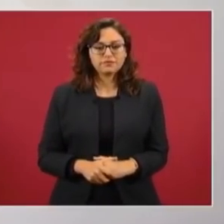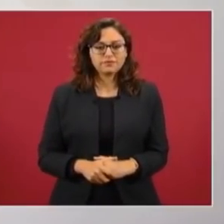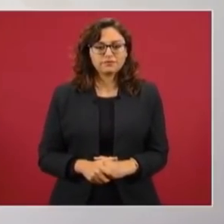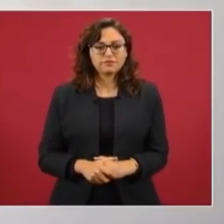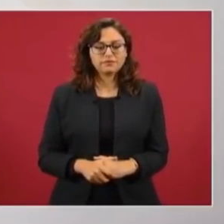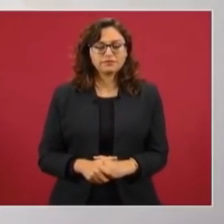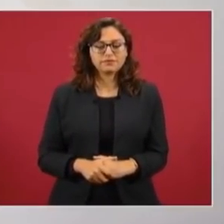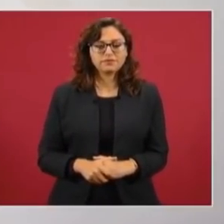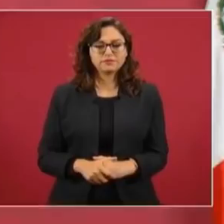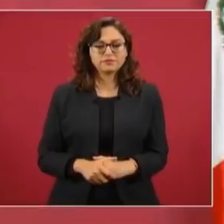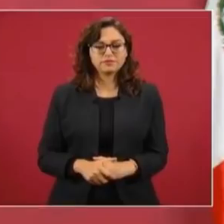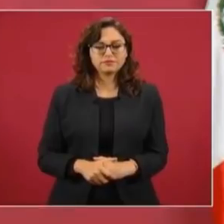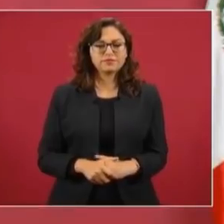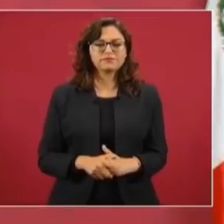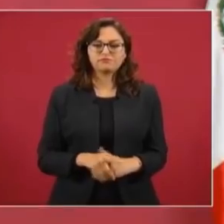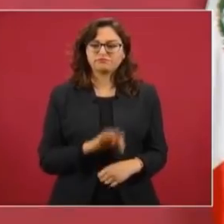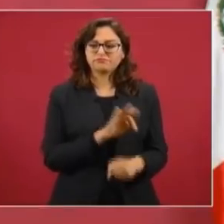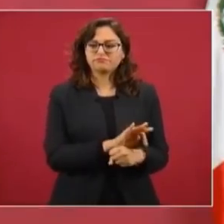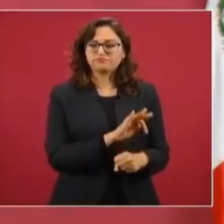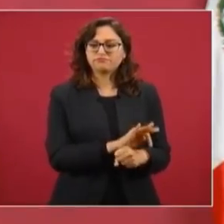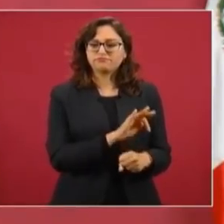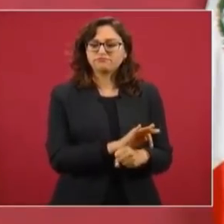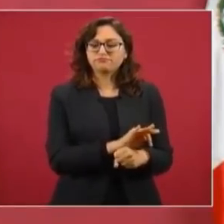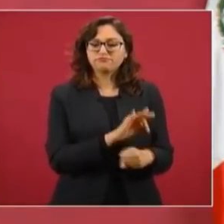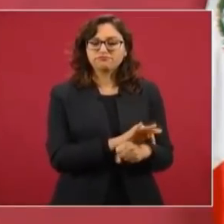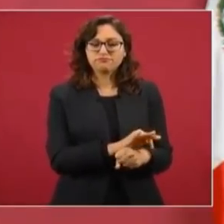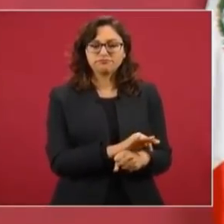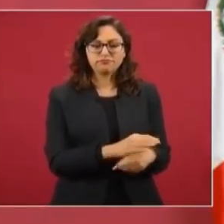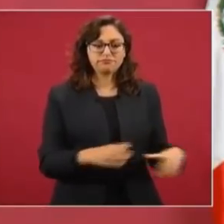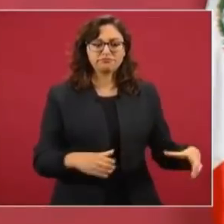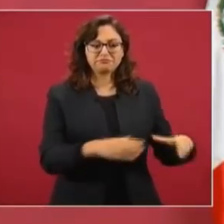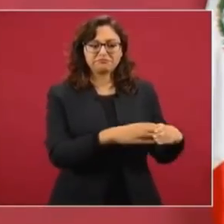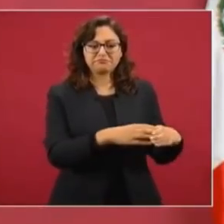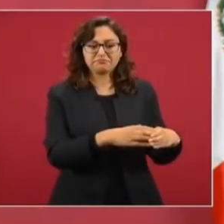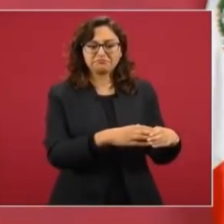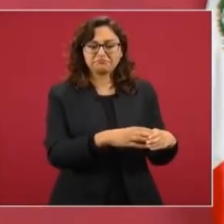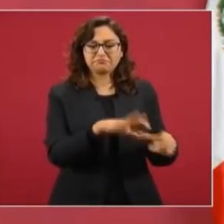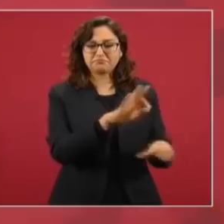Y respaldaron esto los